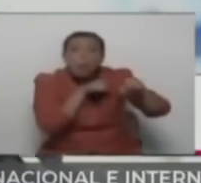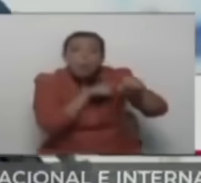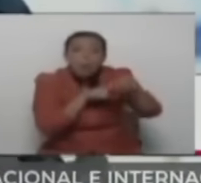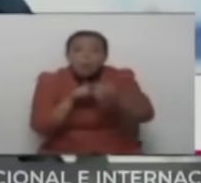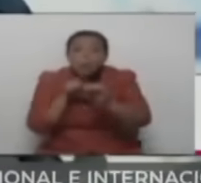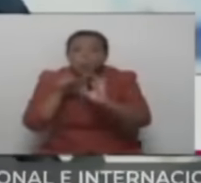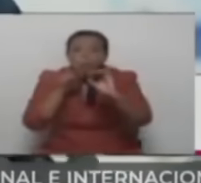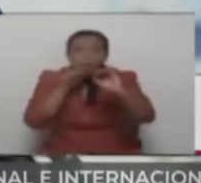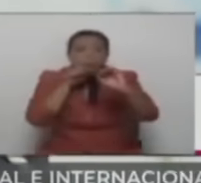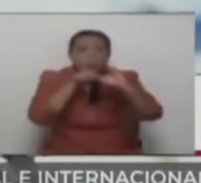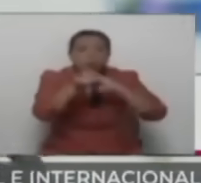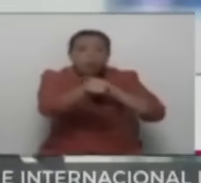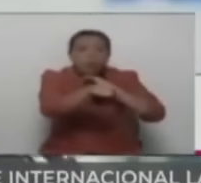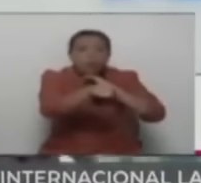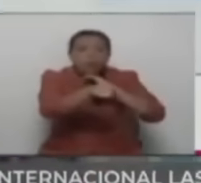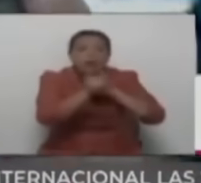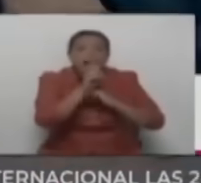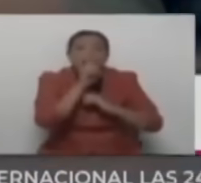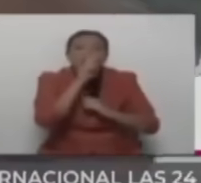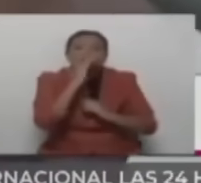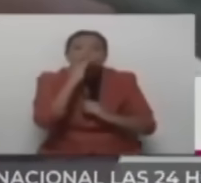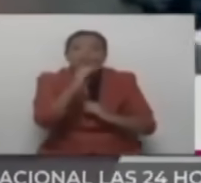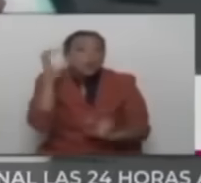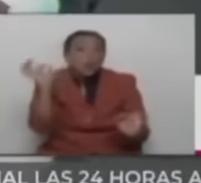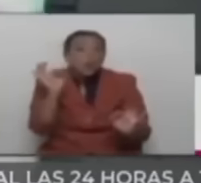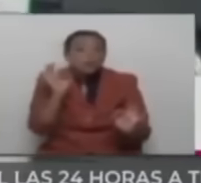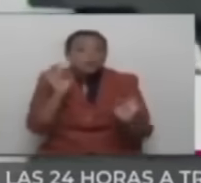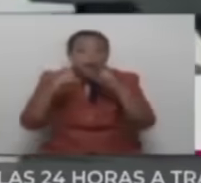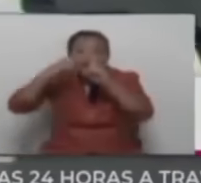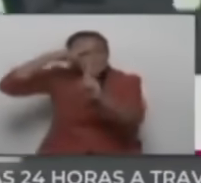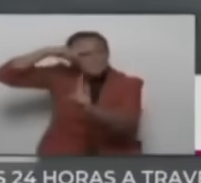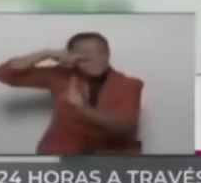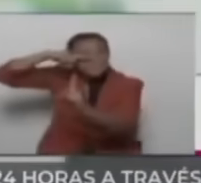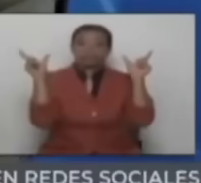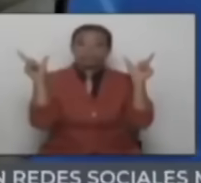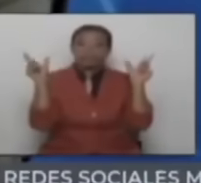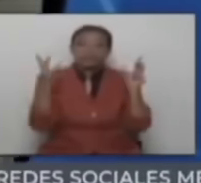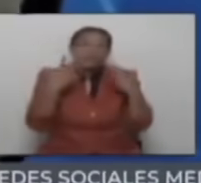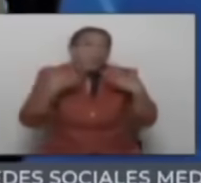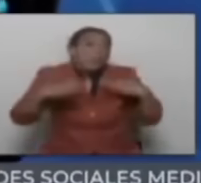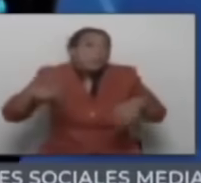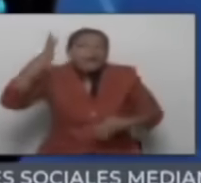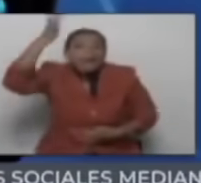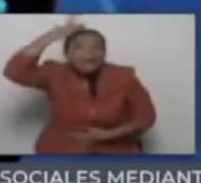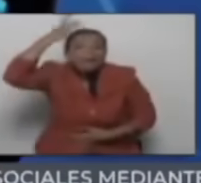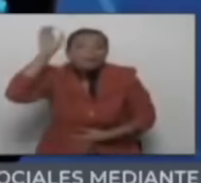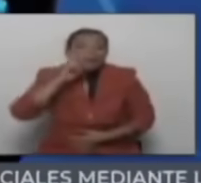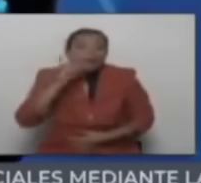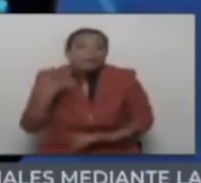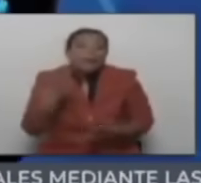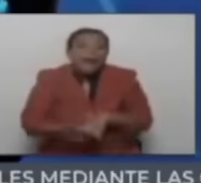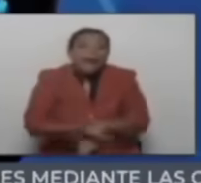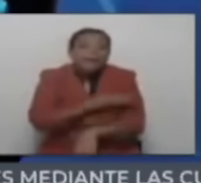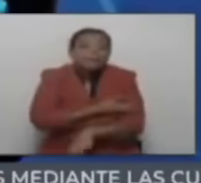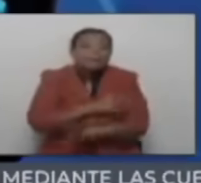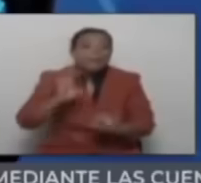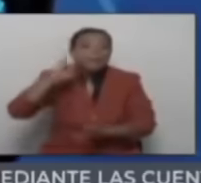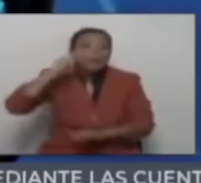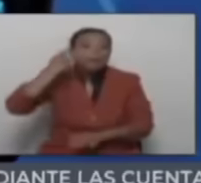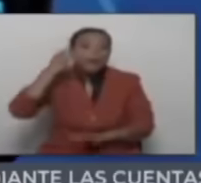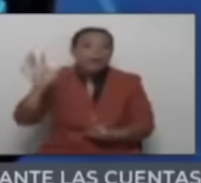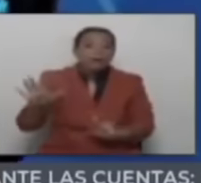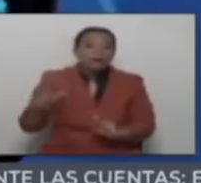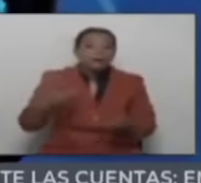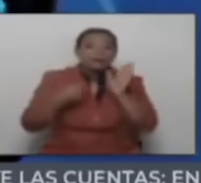captura en contra de este delincuente y su secuases pues hoy Les traigo mejor noticia que nos han dado después del